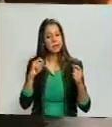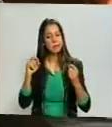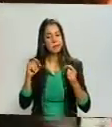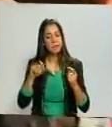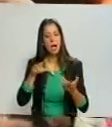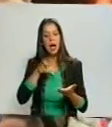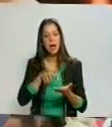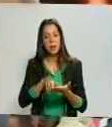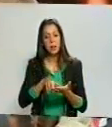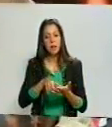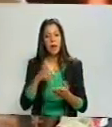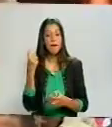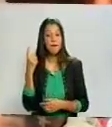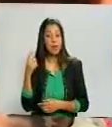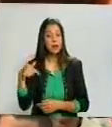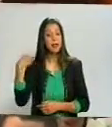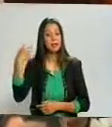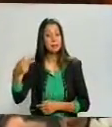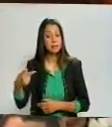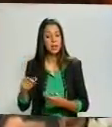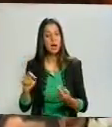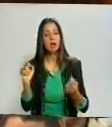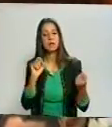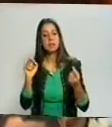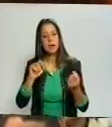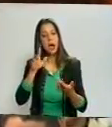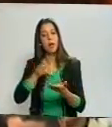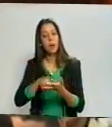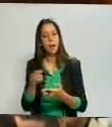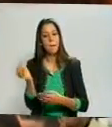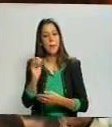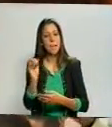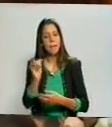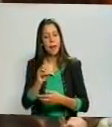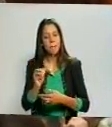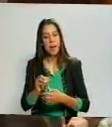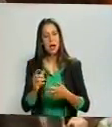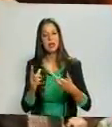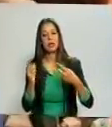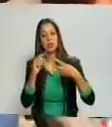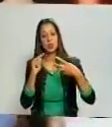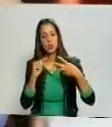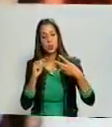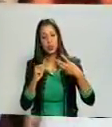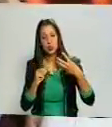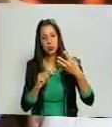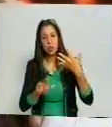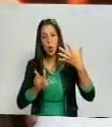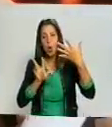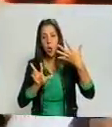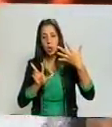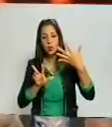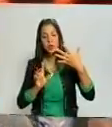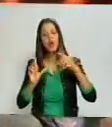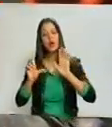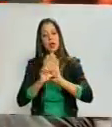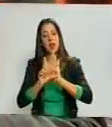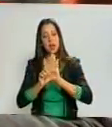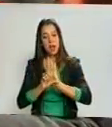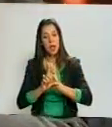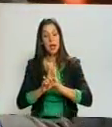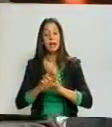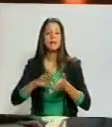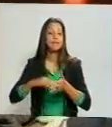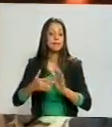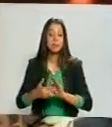que aprobaremos en sesiones subsiguientes, a un conjunto de demandas de la sociedad y de